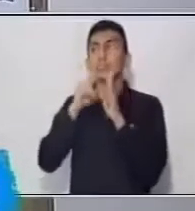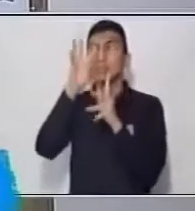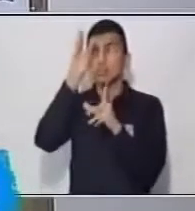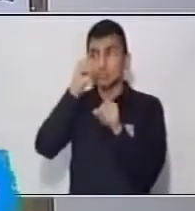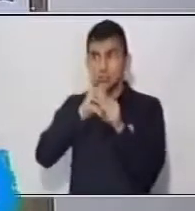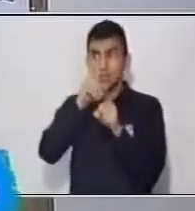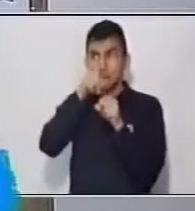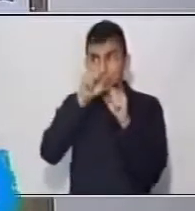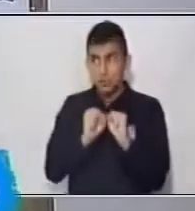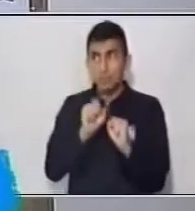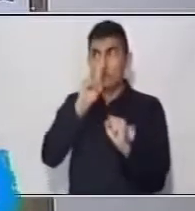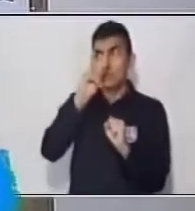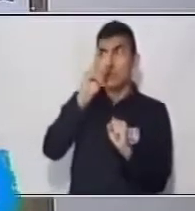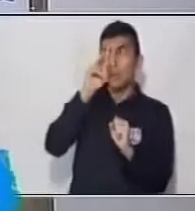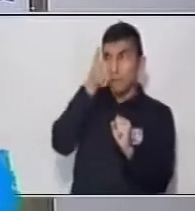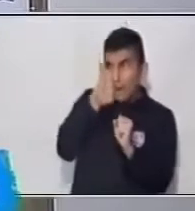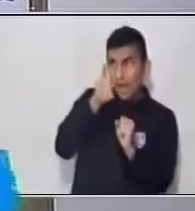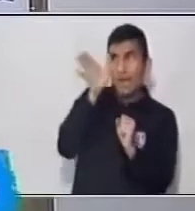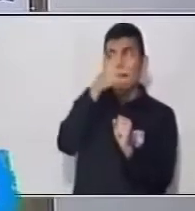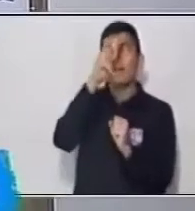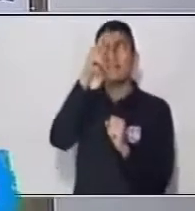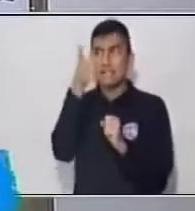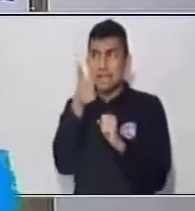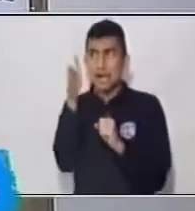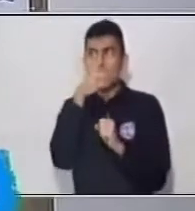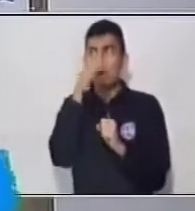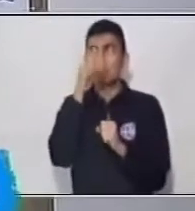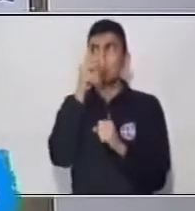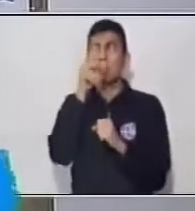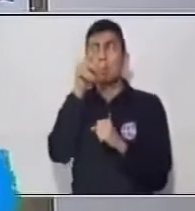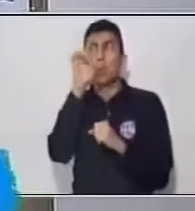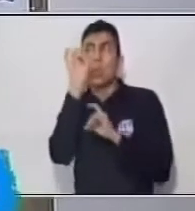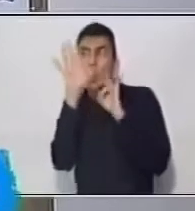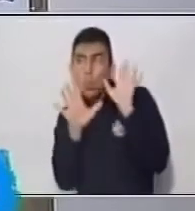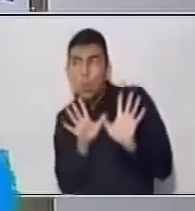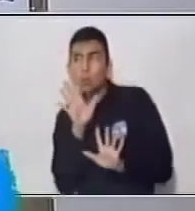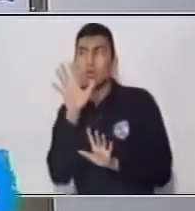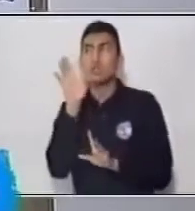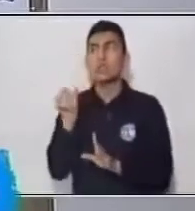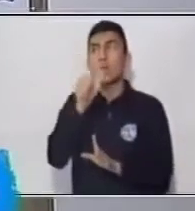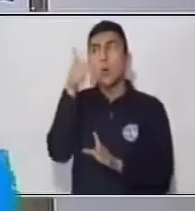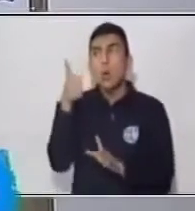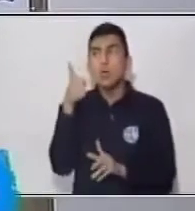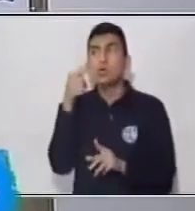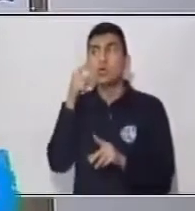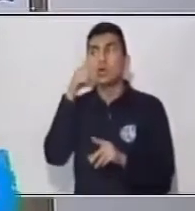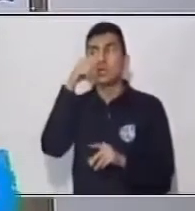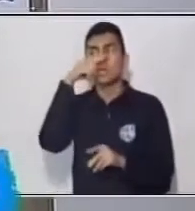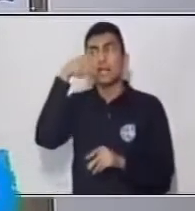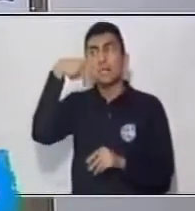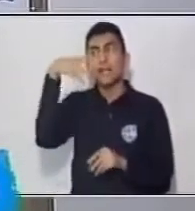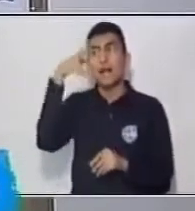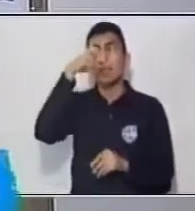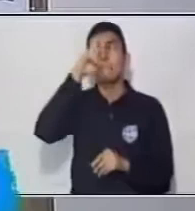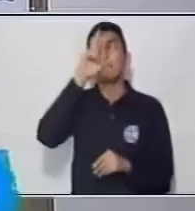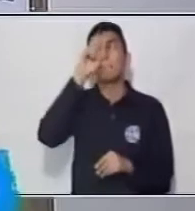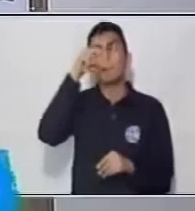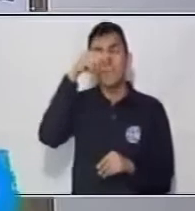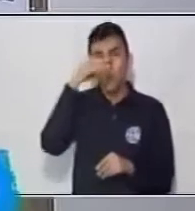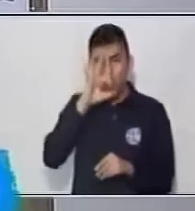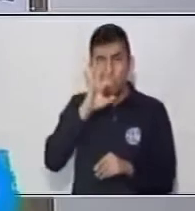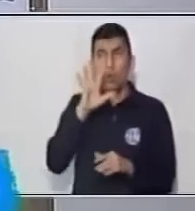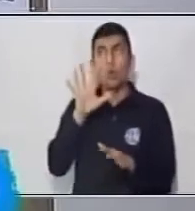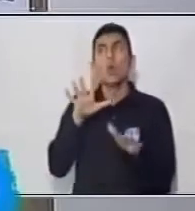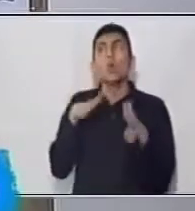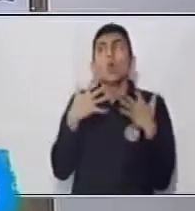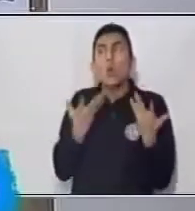ya, unos, otros, tan pronto, o el nexo como. Bien ríe, bien llora, ¿sí? Son